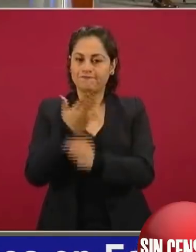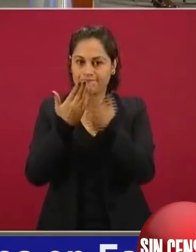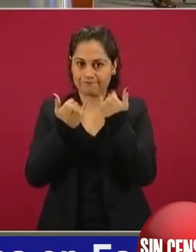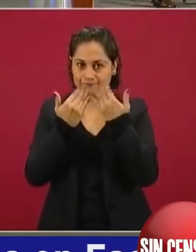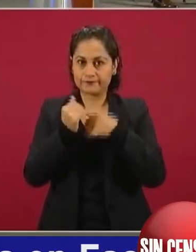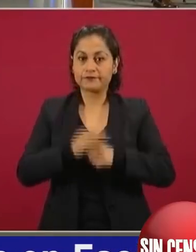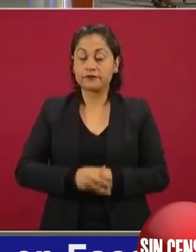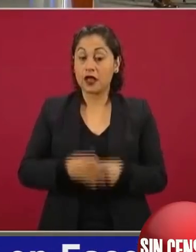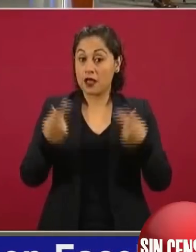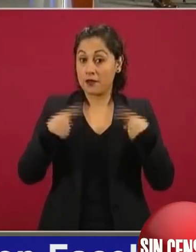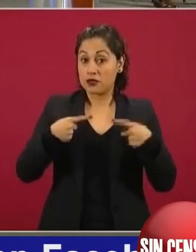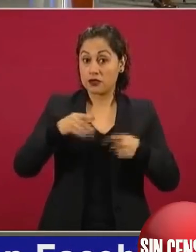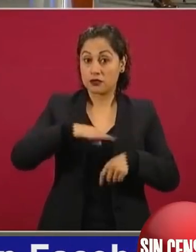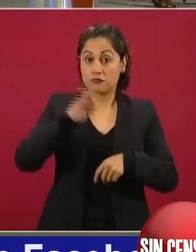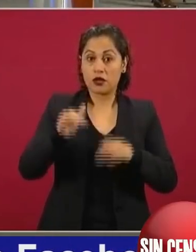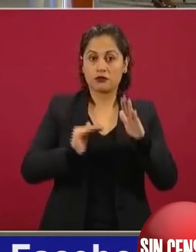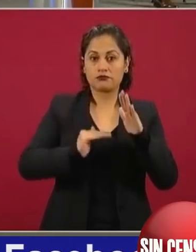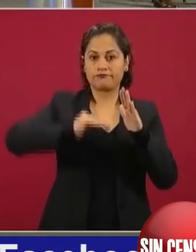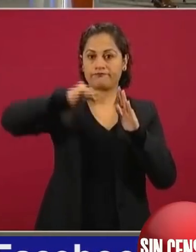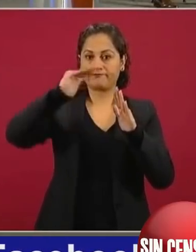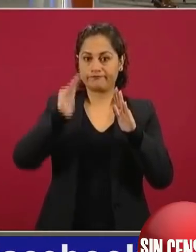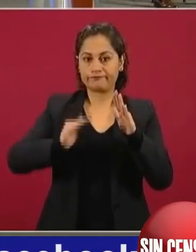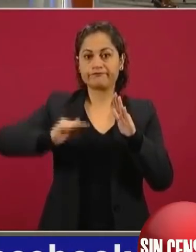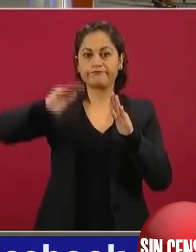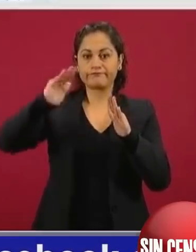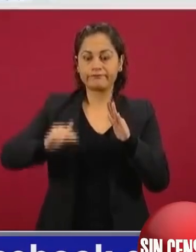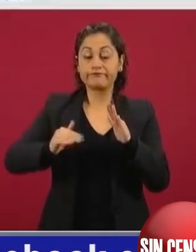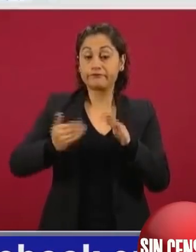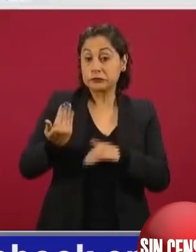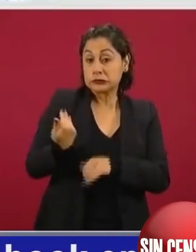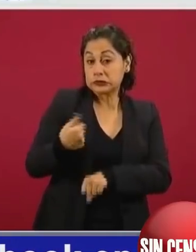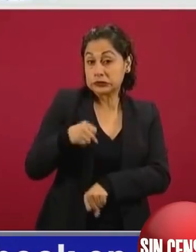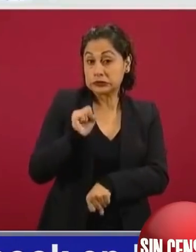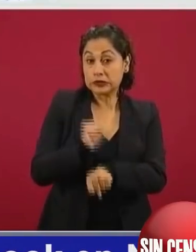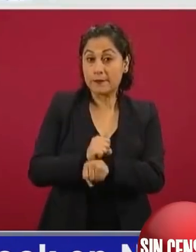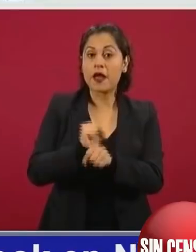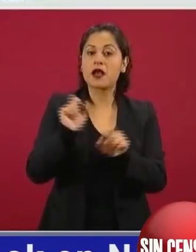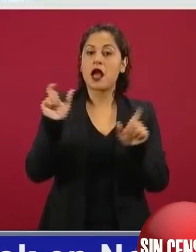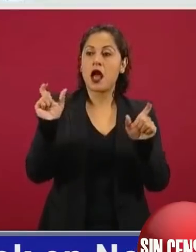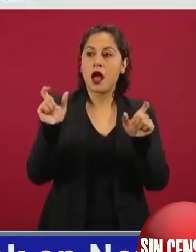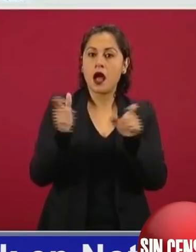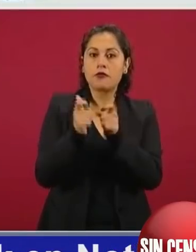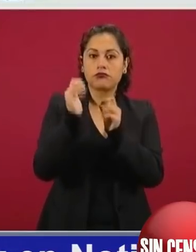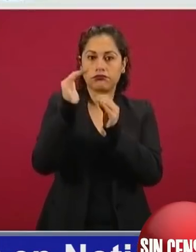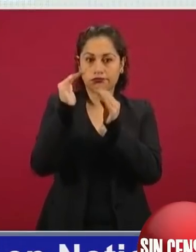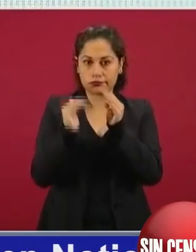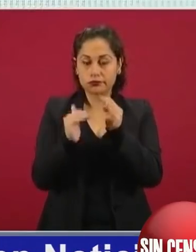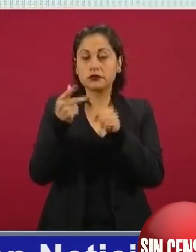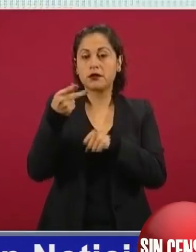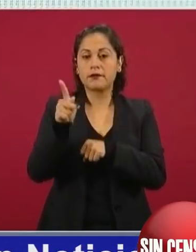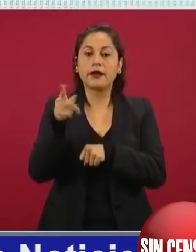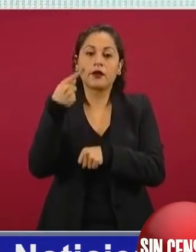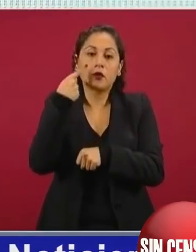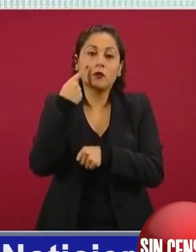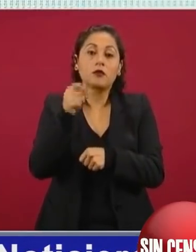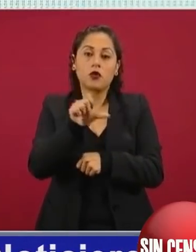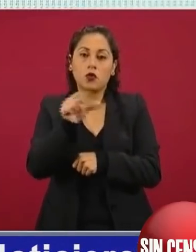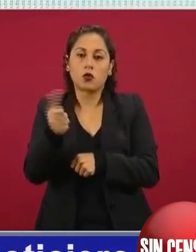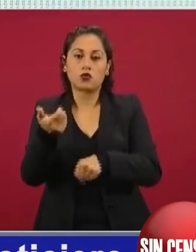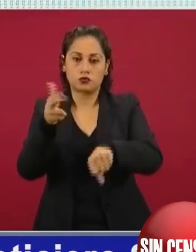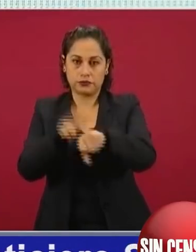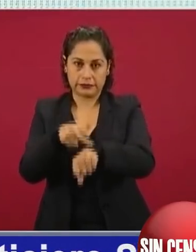mortalidad con importantes variaciones, y en la última semana se redujo, pero es importante, la siguiente, contemplar